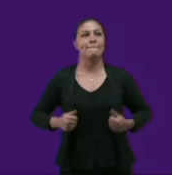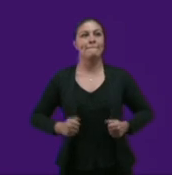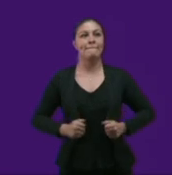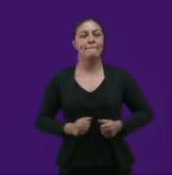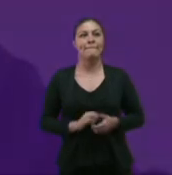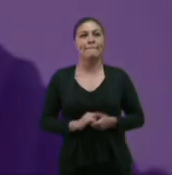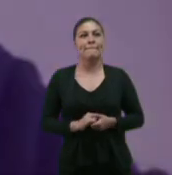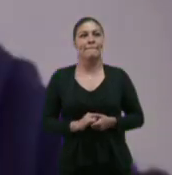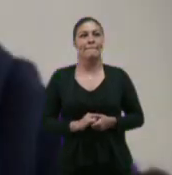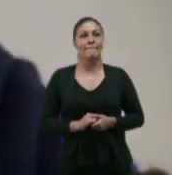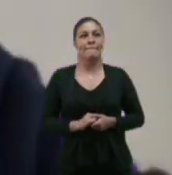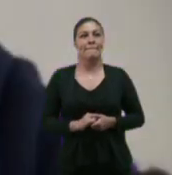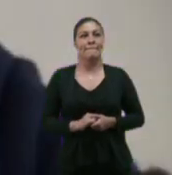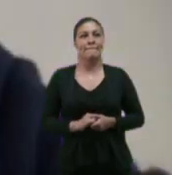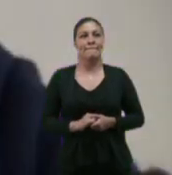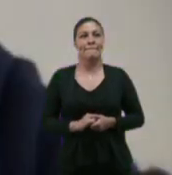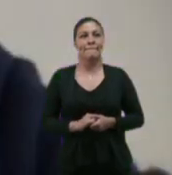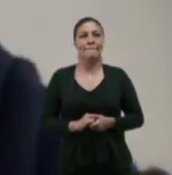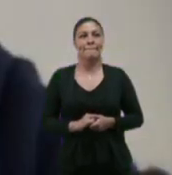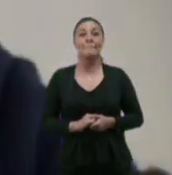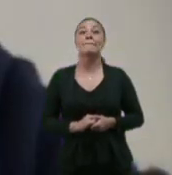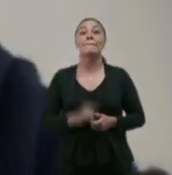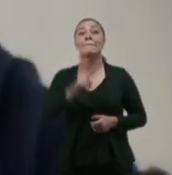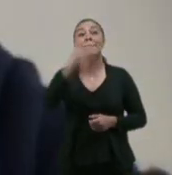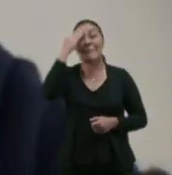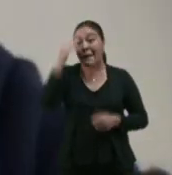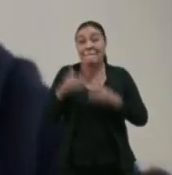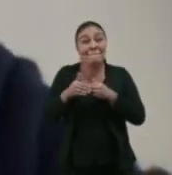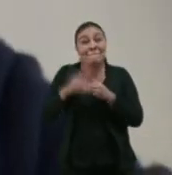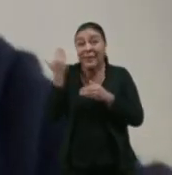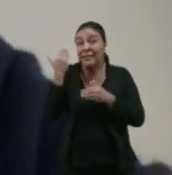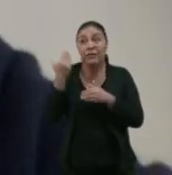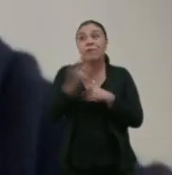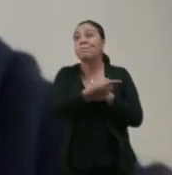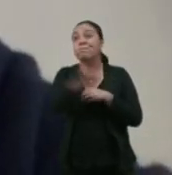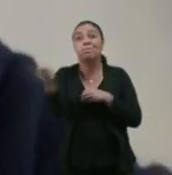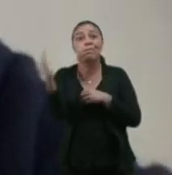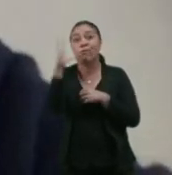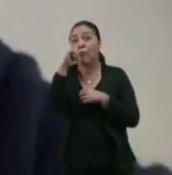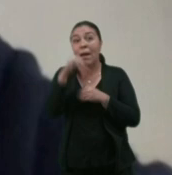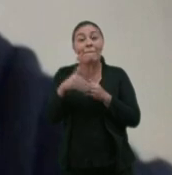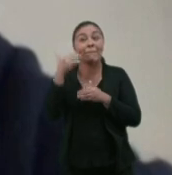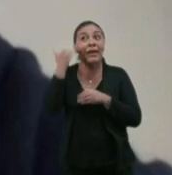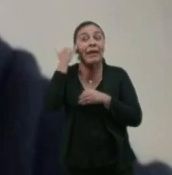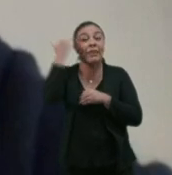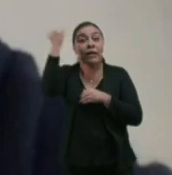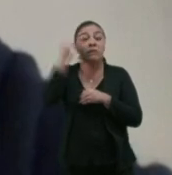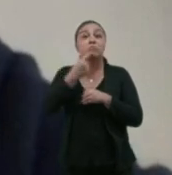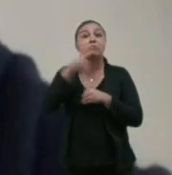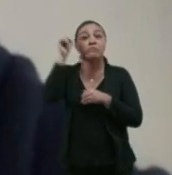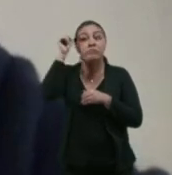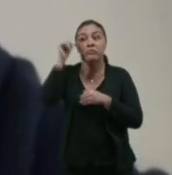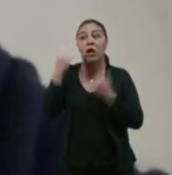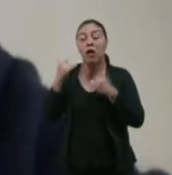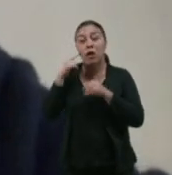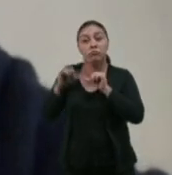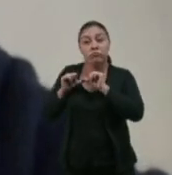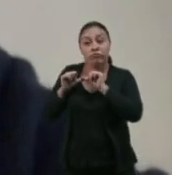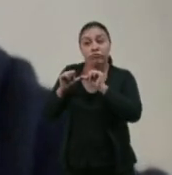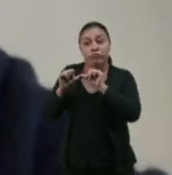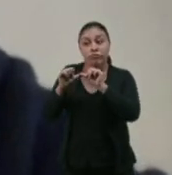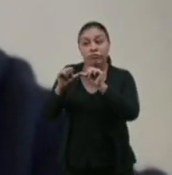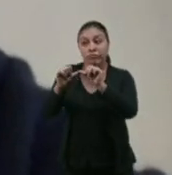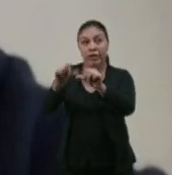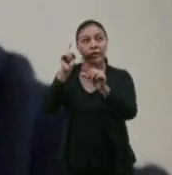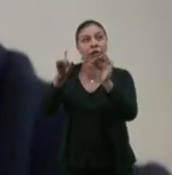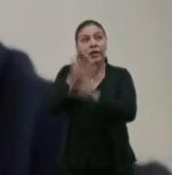Y ese espíritu de crear algo de cero y de tomar riesgos, creo que lo hemos sabido mantener y además lo necesitamos mantener,